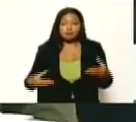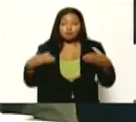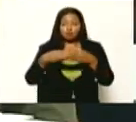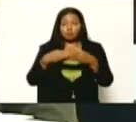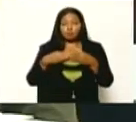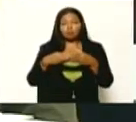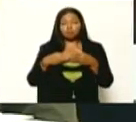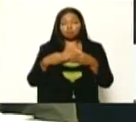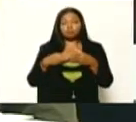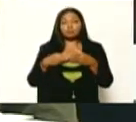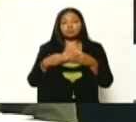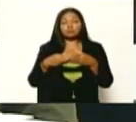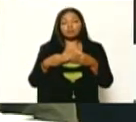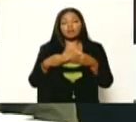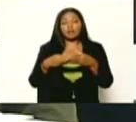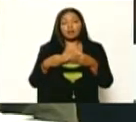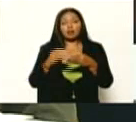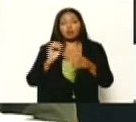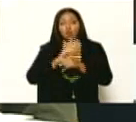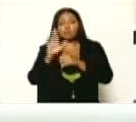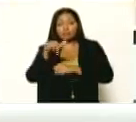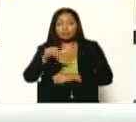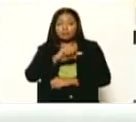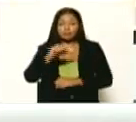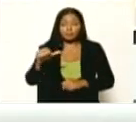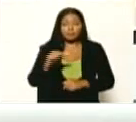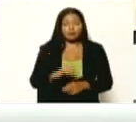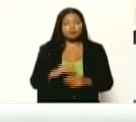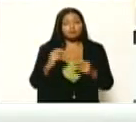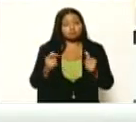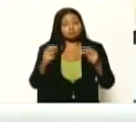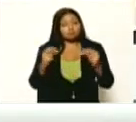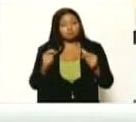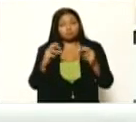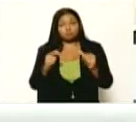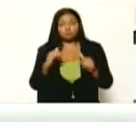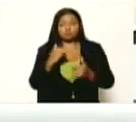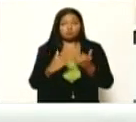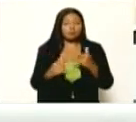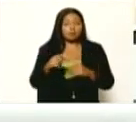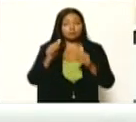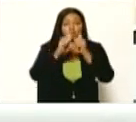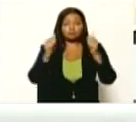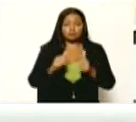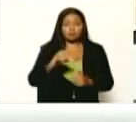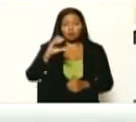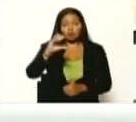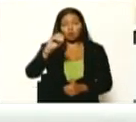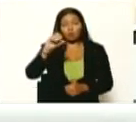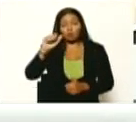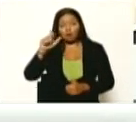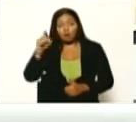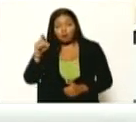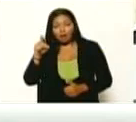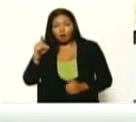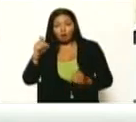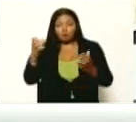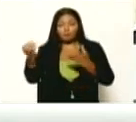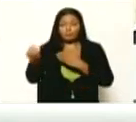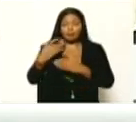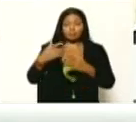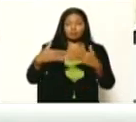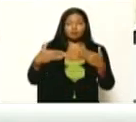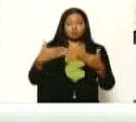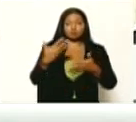Presidencial del COVID, de actuar esta semana y decirle ya un ultimátum al sistema COVAX. O nos mandan las